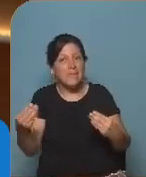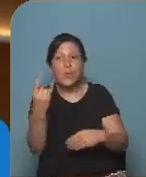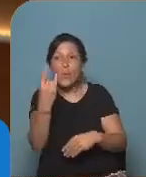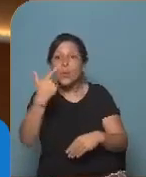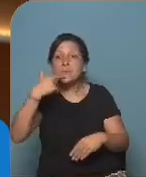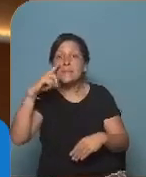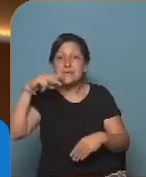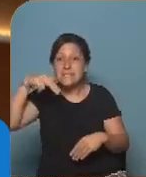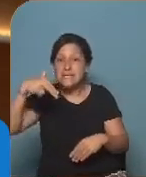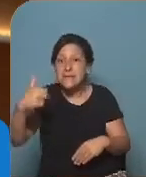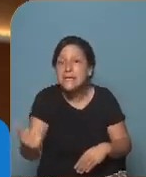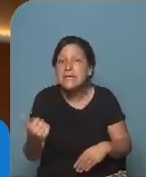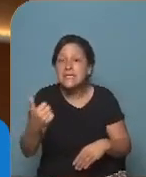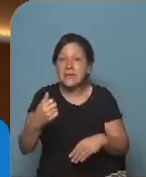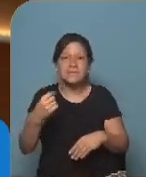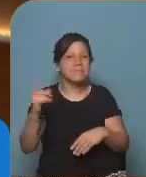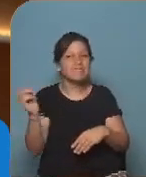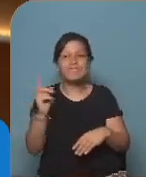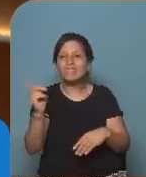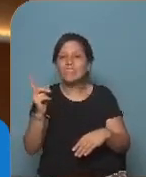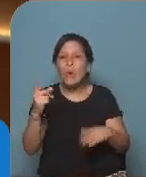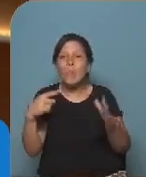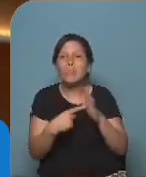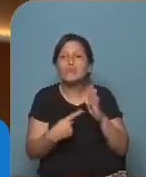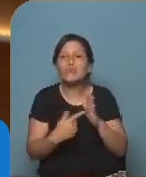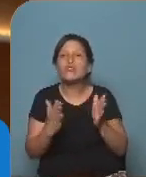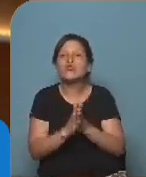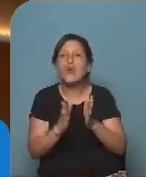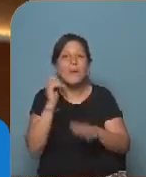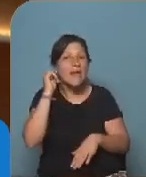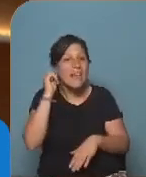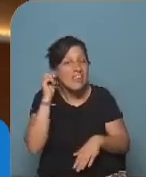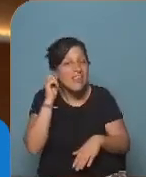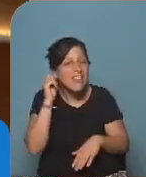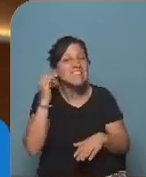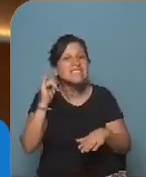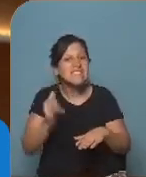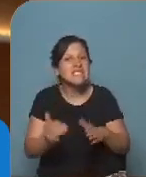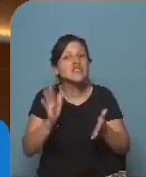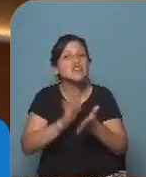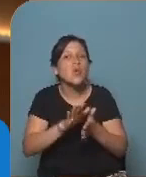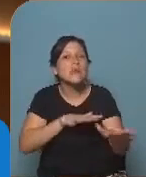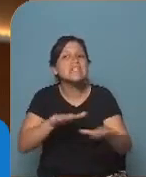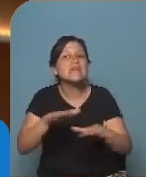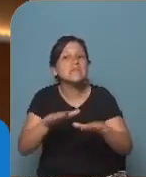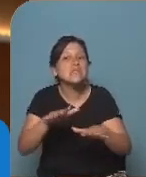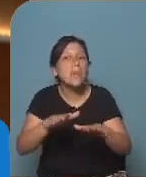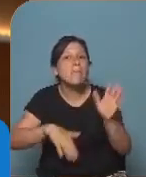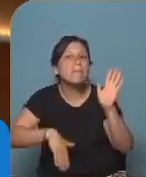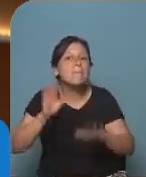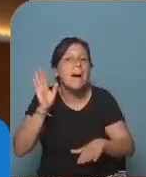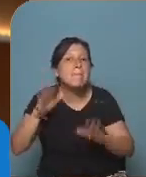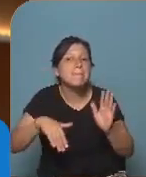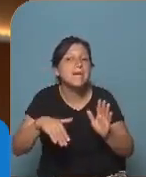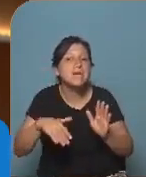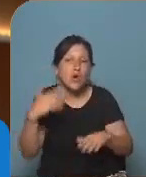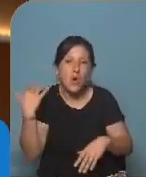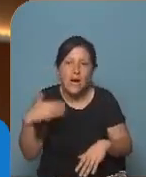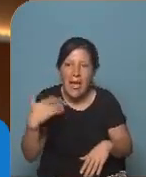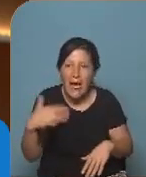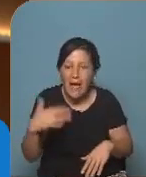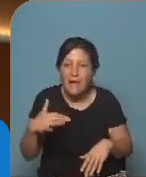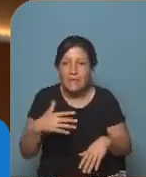de atender a la edad, se atienda fundamentalmente a la gravedad del hecho. Lo que pasa es que además, volviendo al proyecto de los defectos